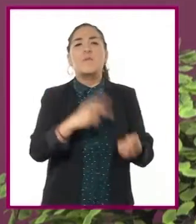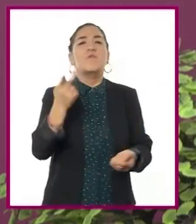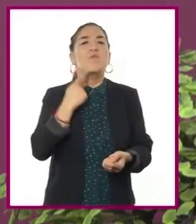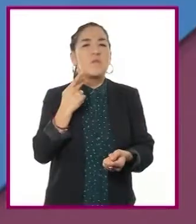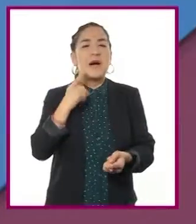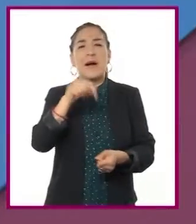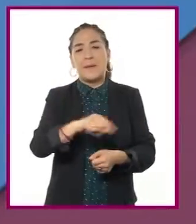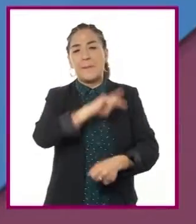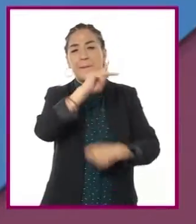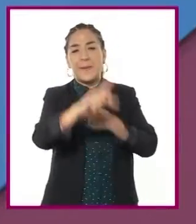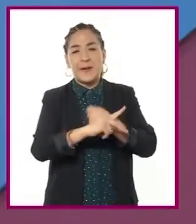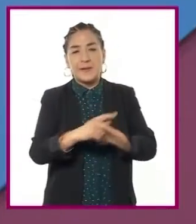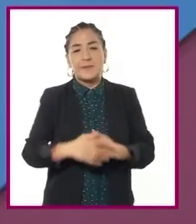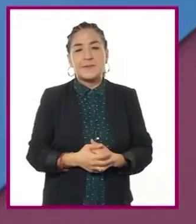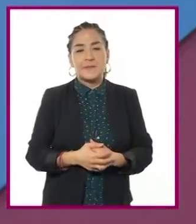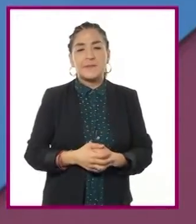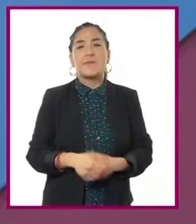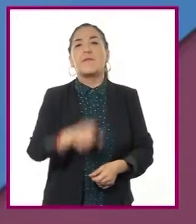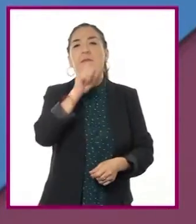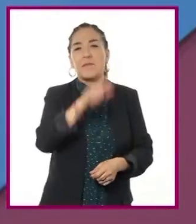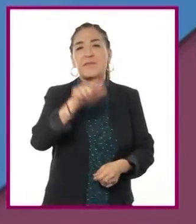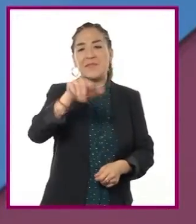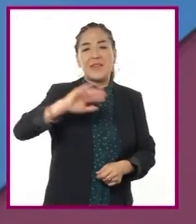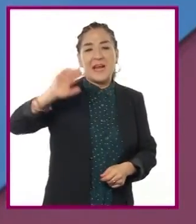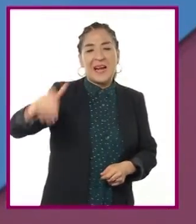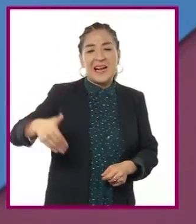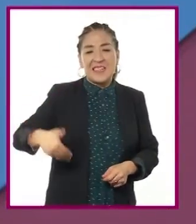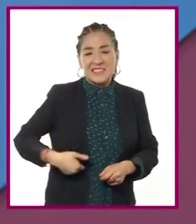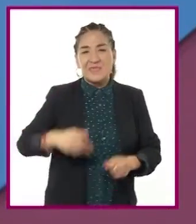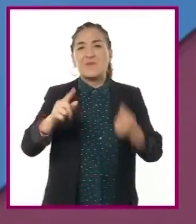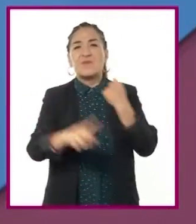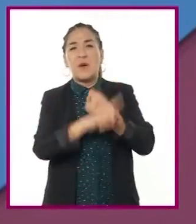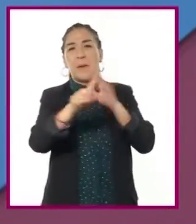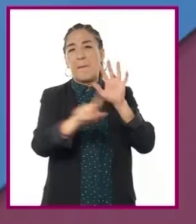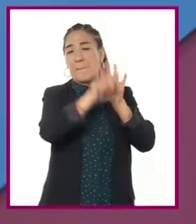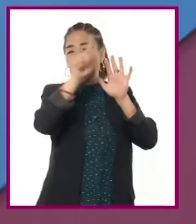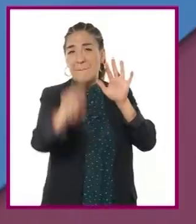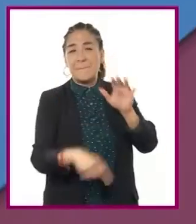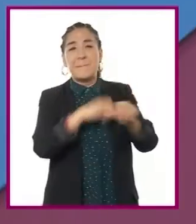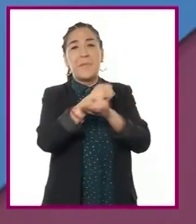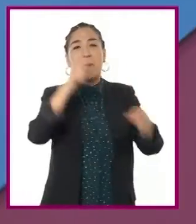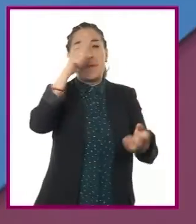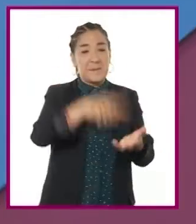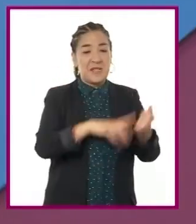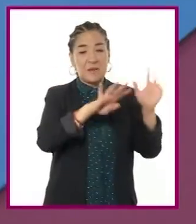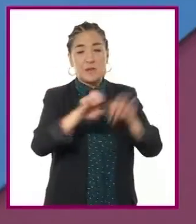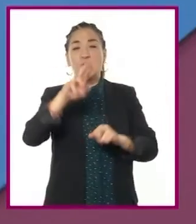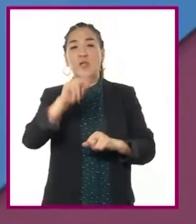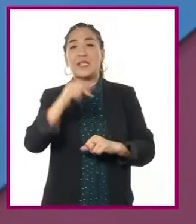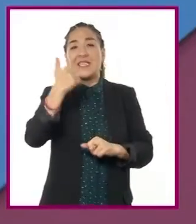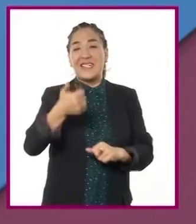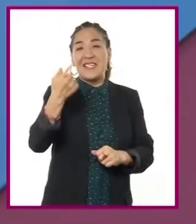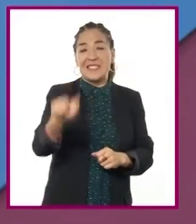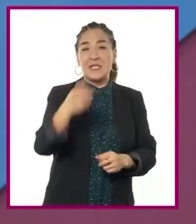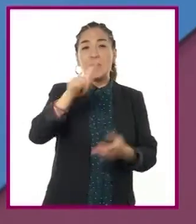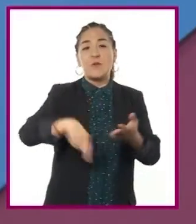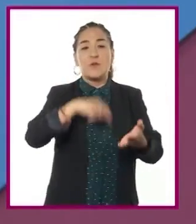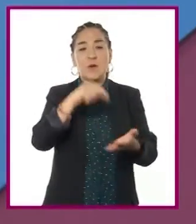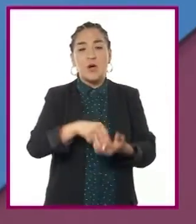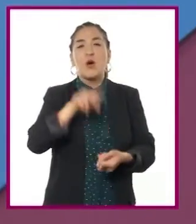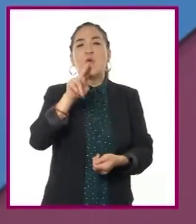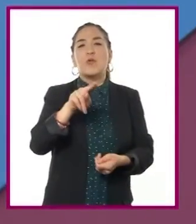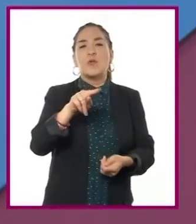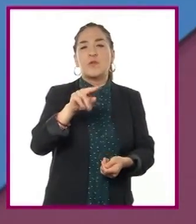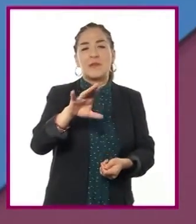país. Para colmo, un accidente nuclear en 1986 en la planta de Chernóbil, en